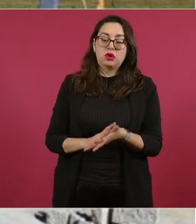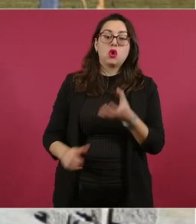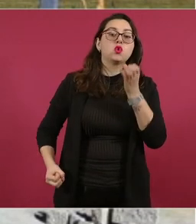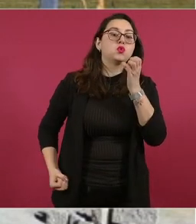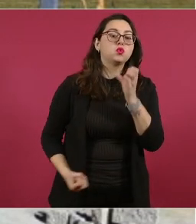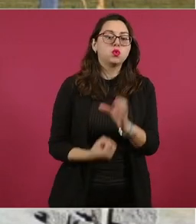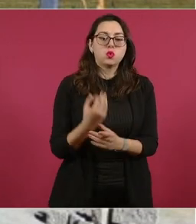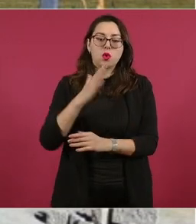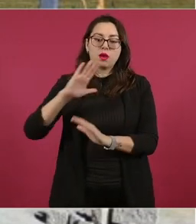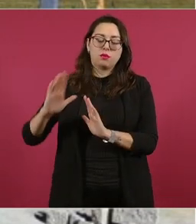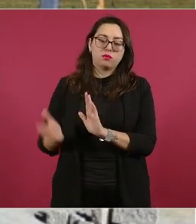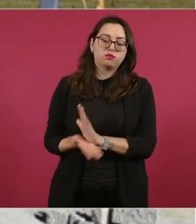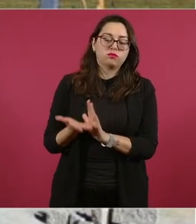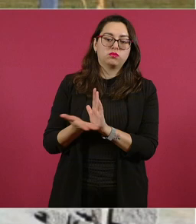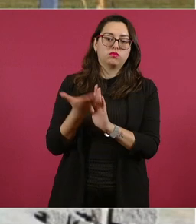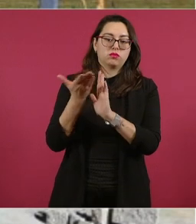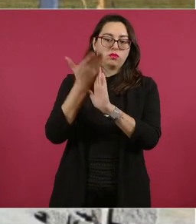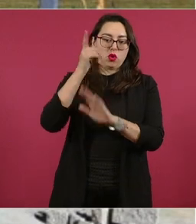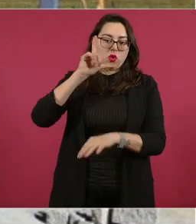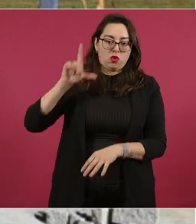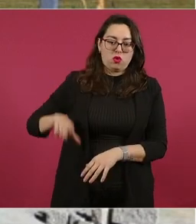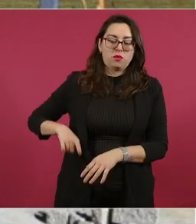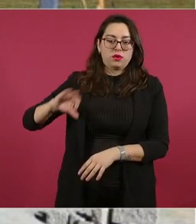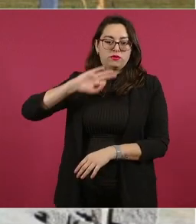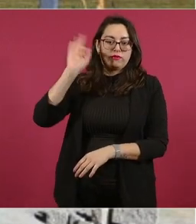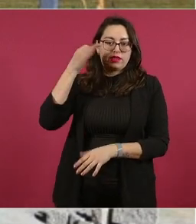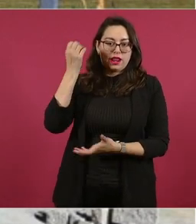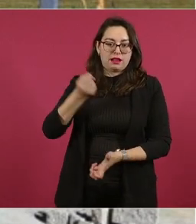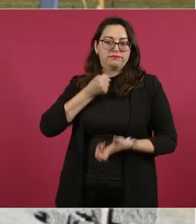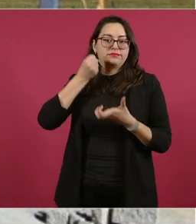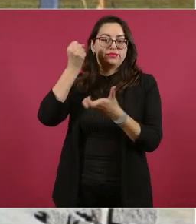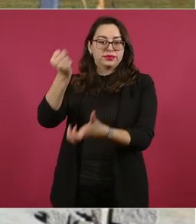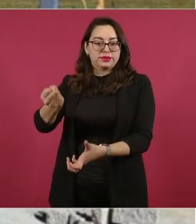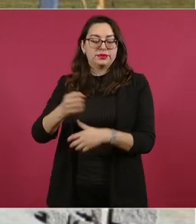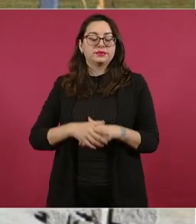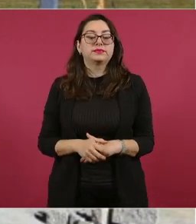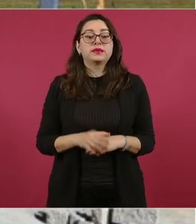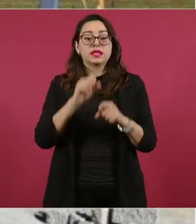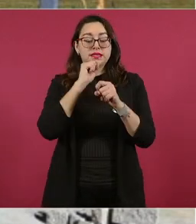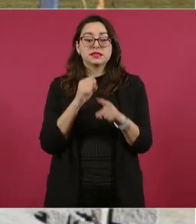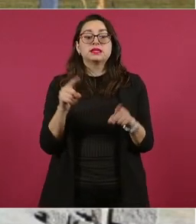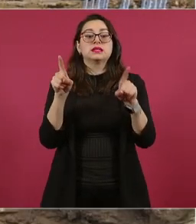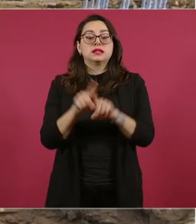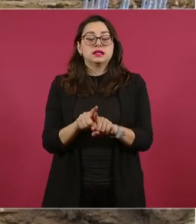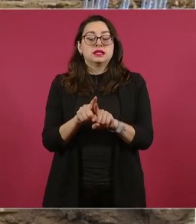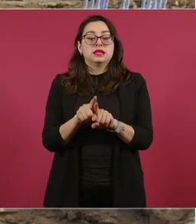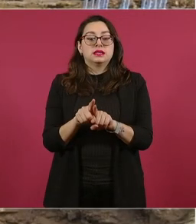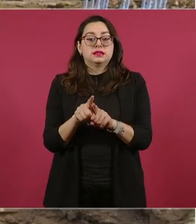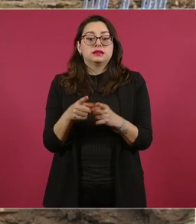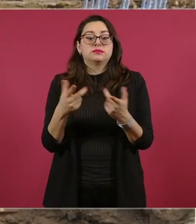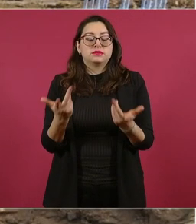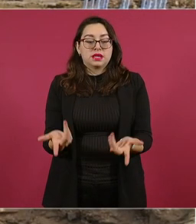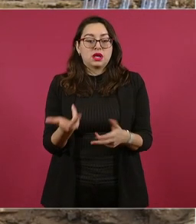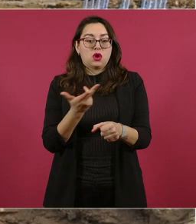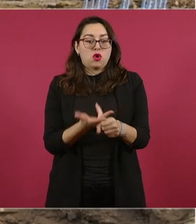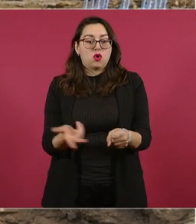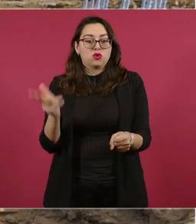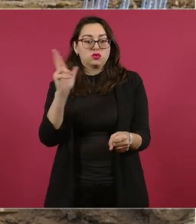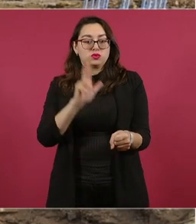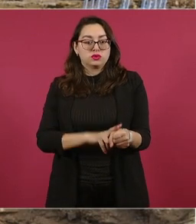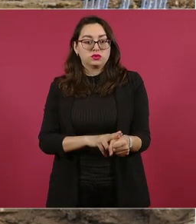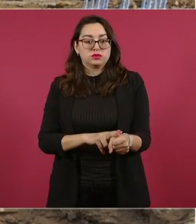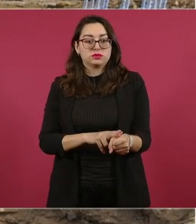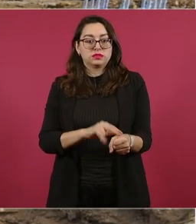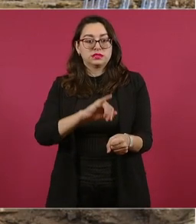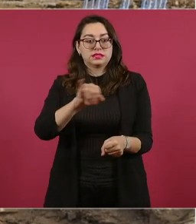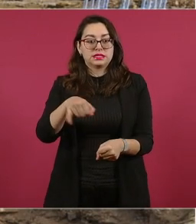con subsidios del gobierno federal. La siguiente, también se está construyendo ya el hospital de